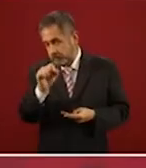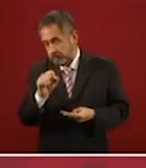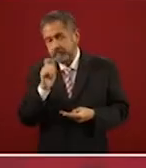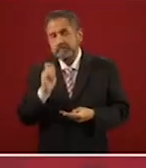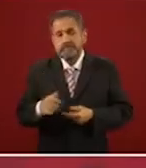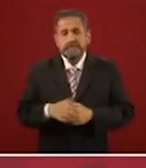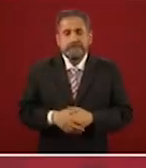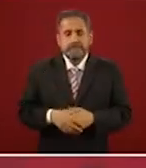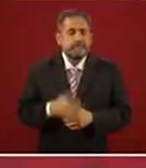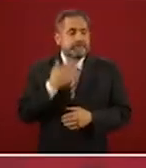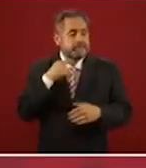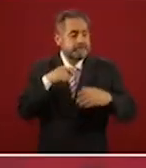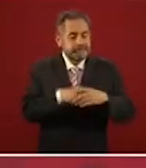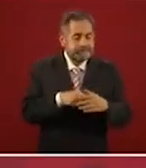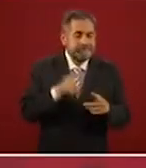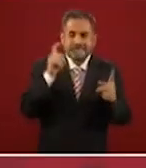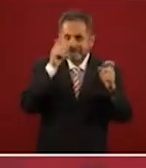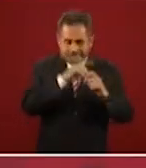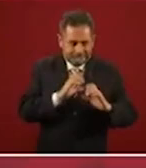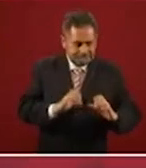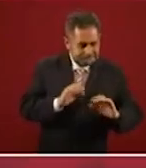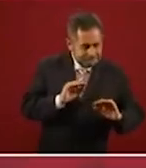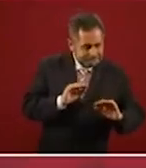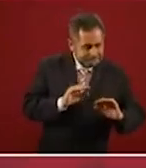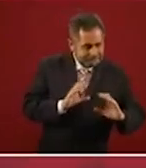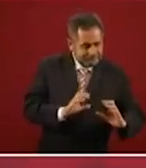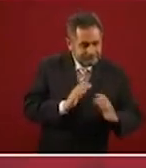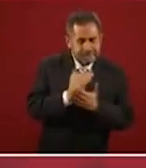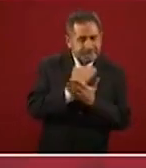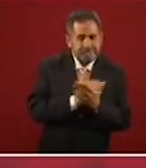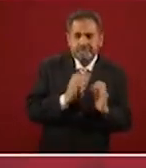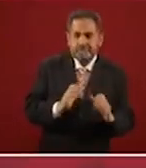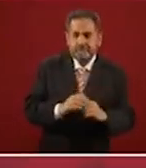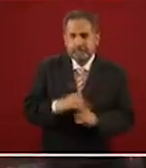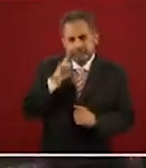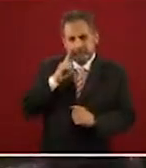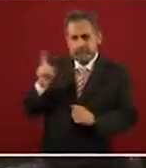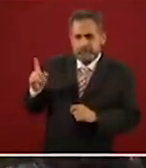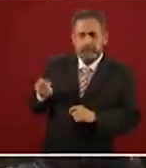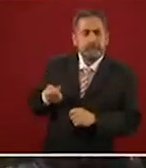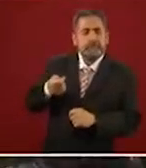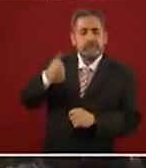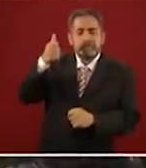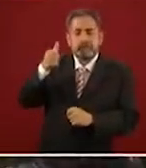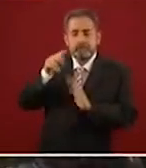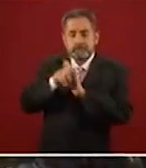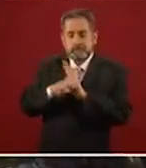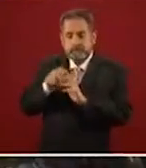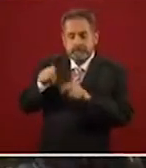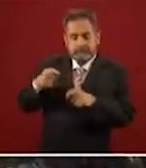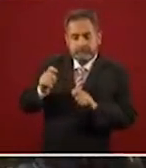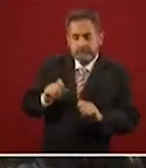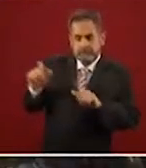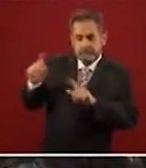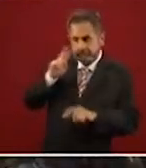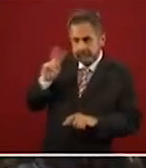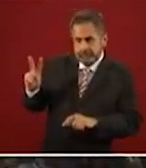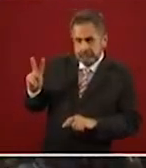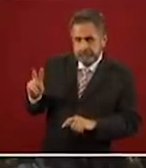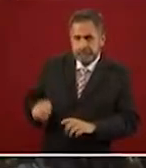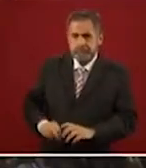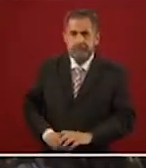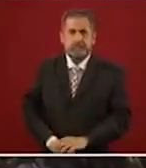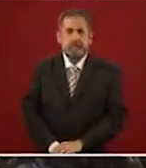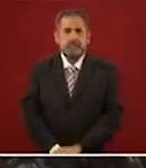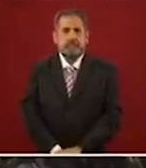el combustible es muy difícil de controlar si pudieran poner el primer vídeo que les hice llegar